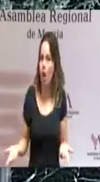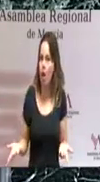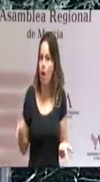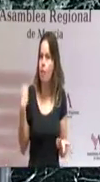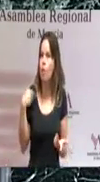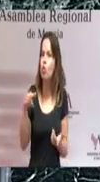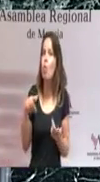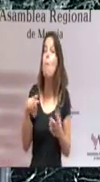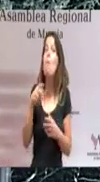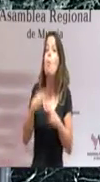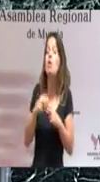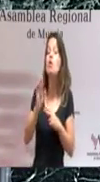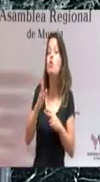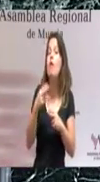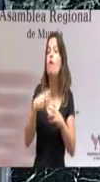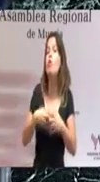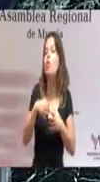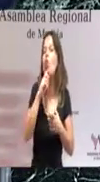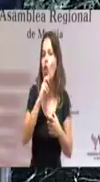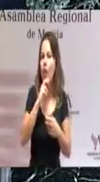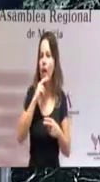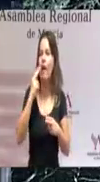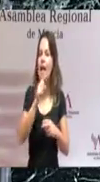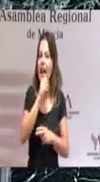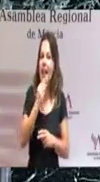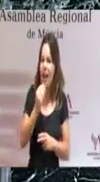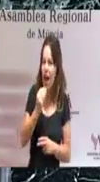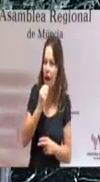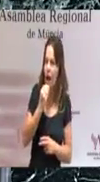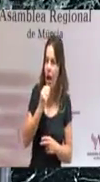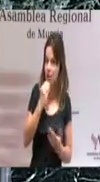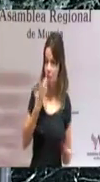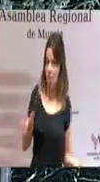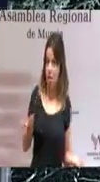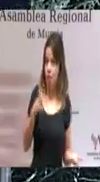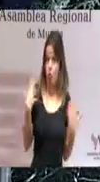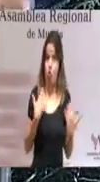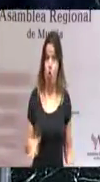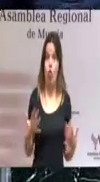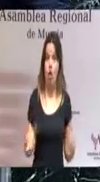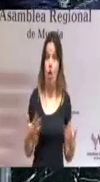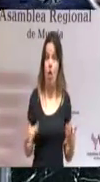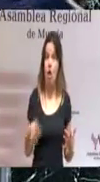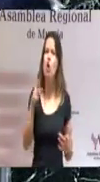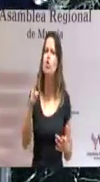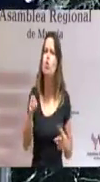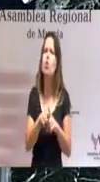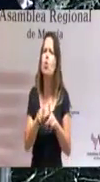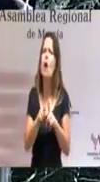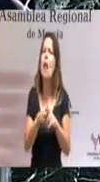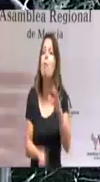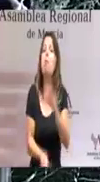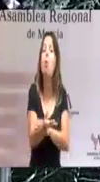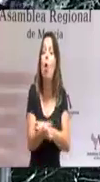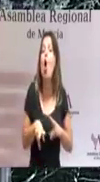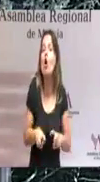están funcionando su política? ¿En Grecia? ¿En Grecia? Porque ¿en dónde? ¿Cuál es su origen,